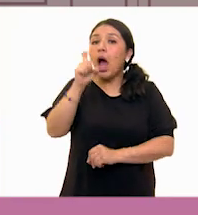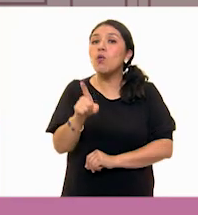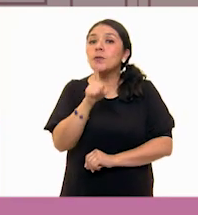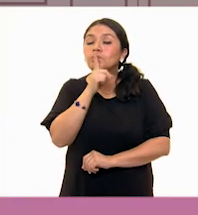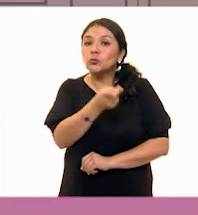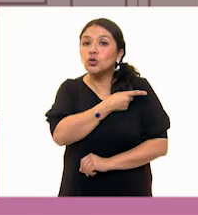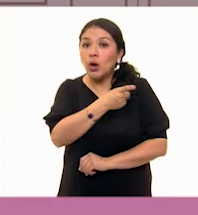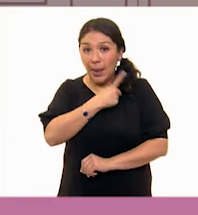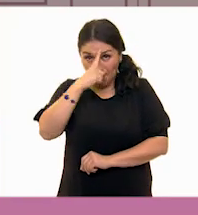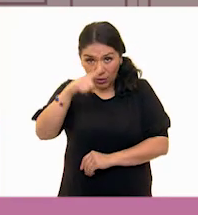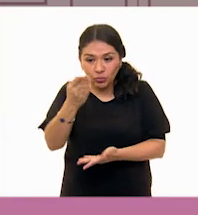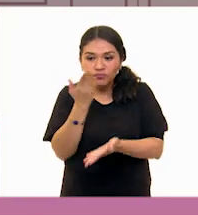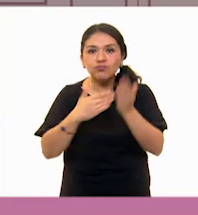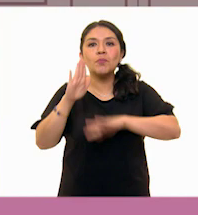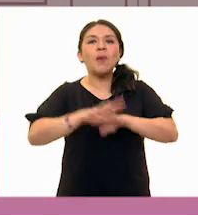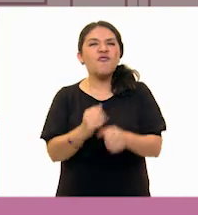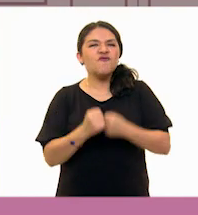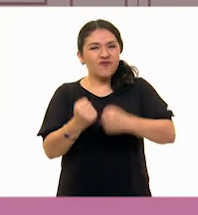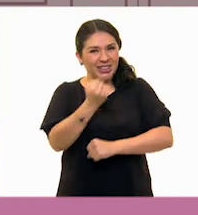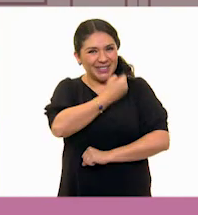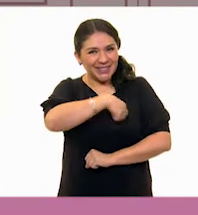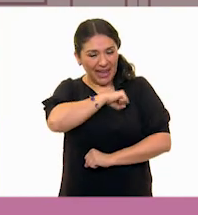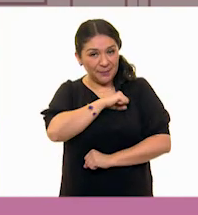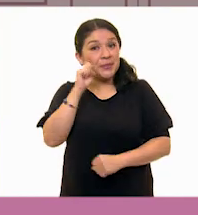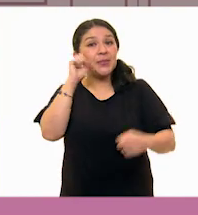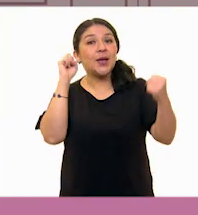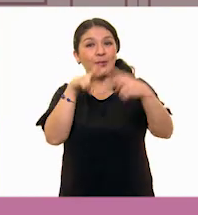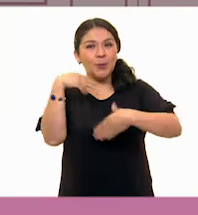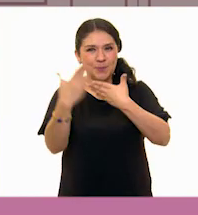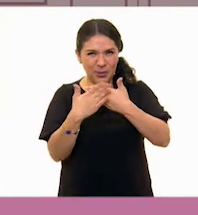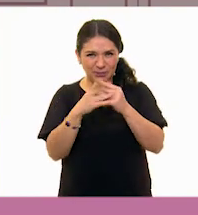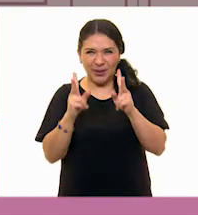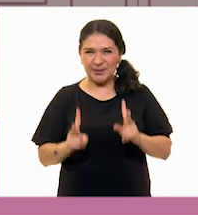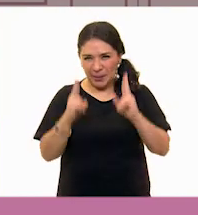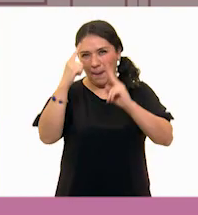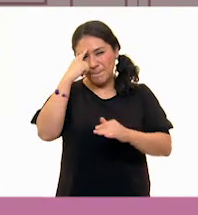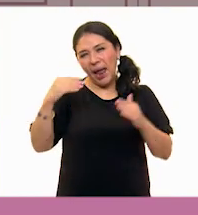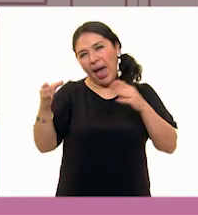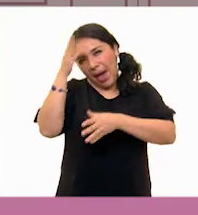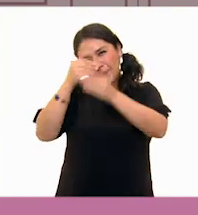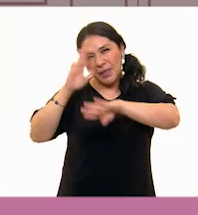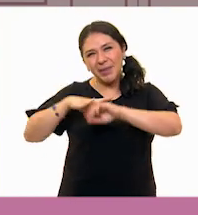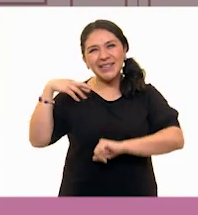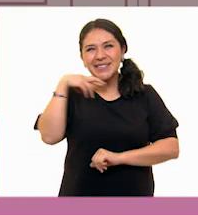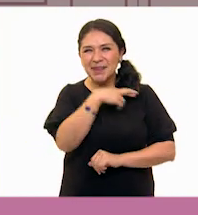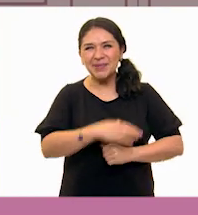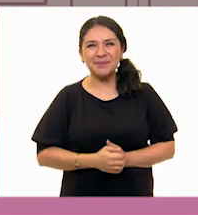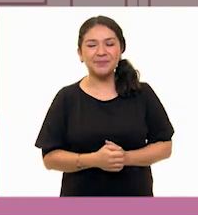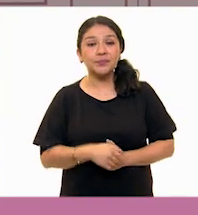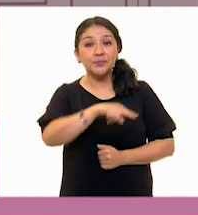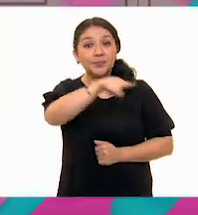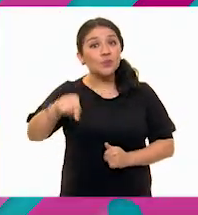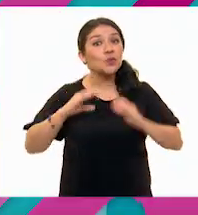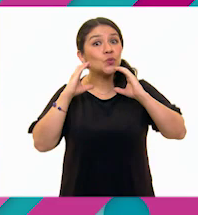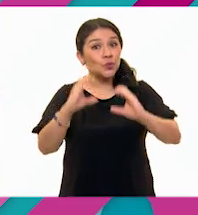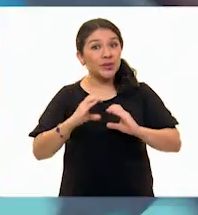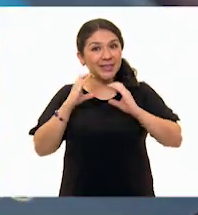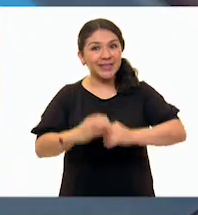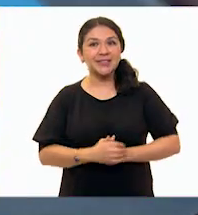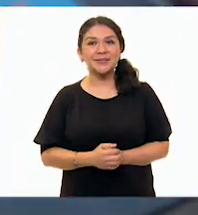nos mantendrá fuertes y sanos. Nos vemos en la siguiente cápsula de Aprende Rápido. ¡Cuídense